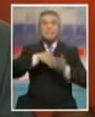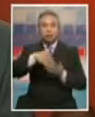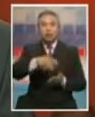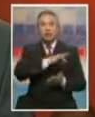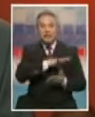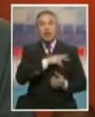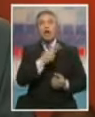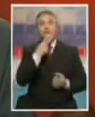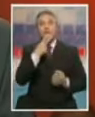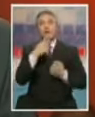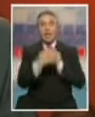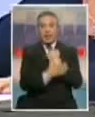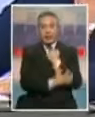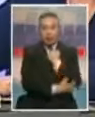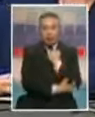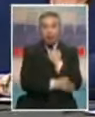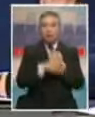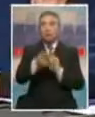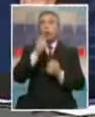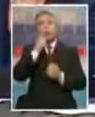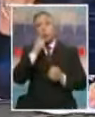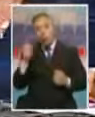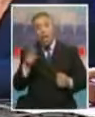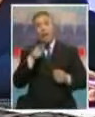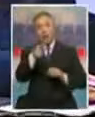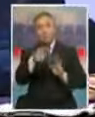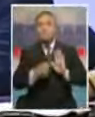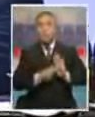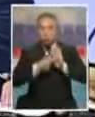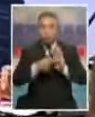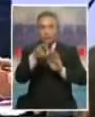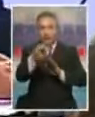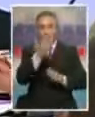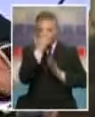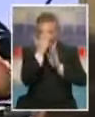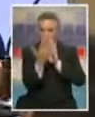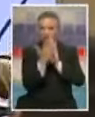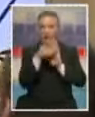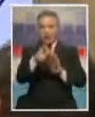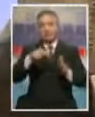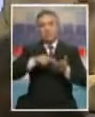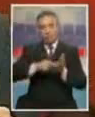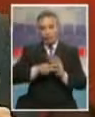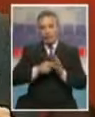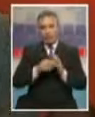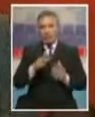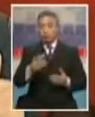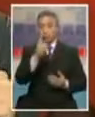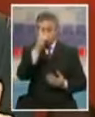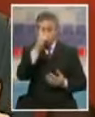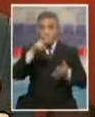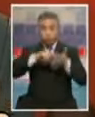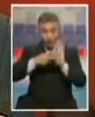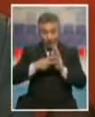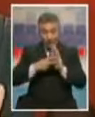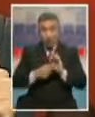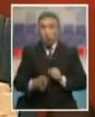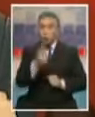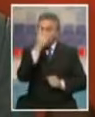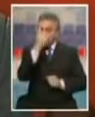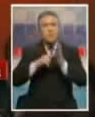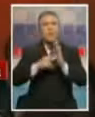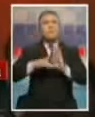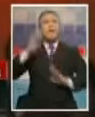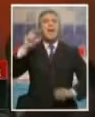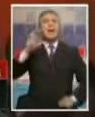en las regiones? ¿Y cuál es su propuesta para enfrentar ese problema? Por favor, un problema, una solución y